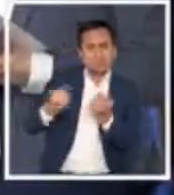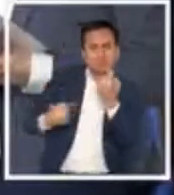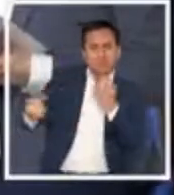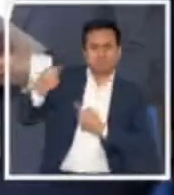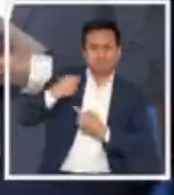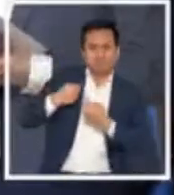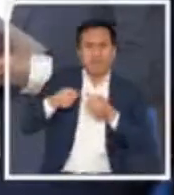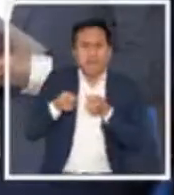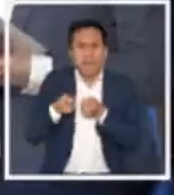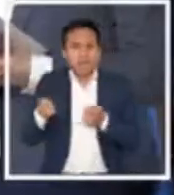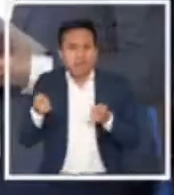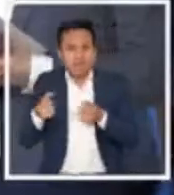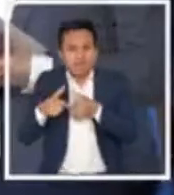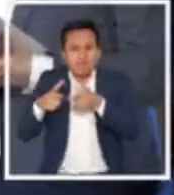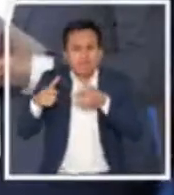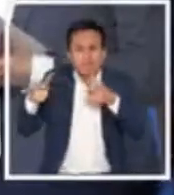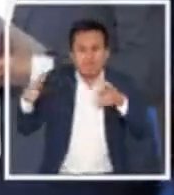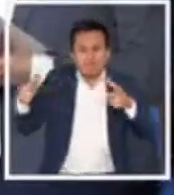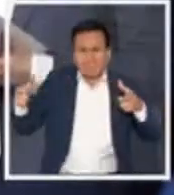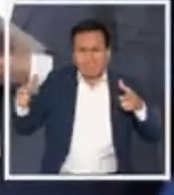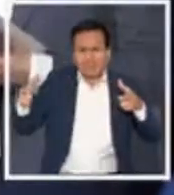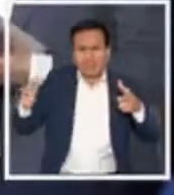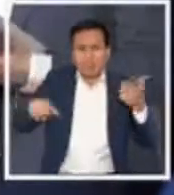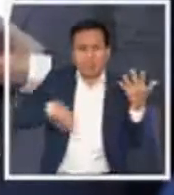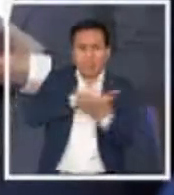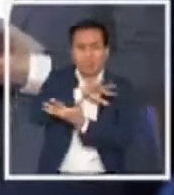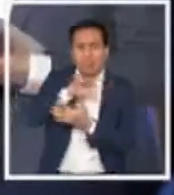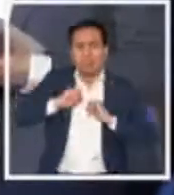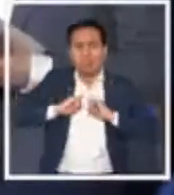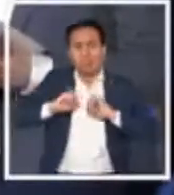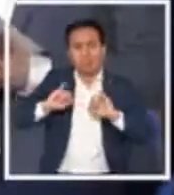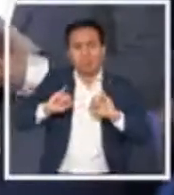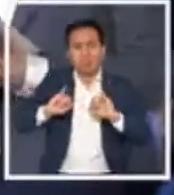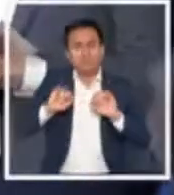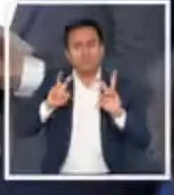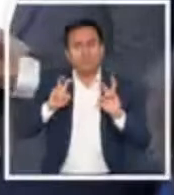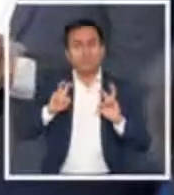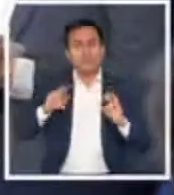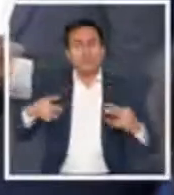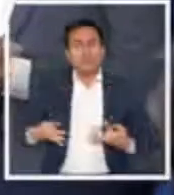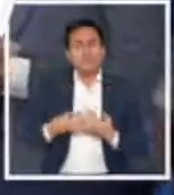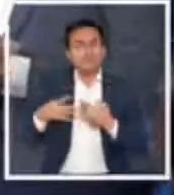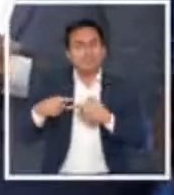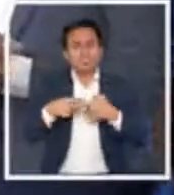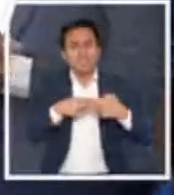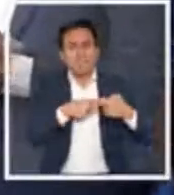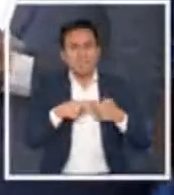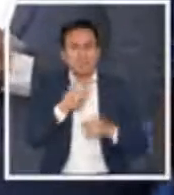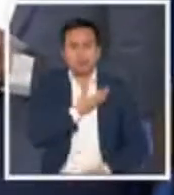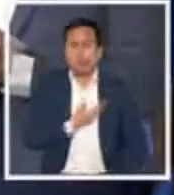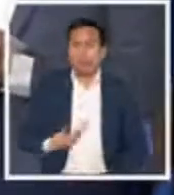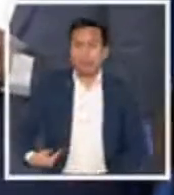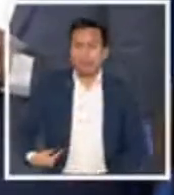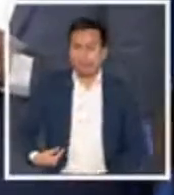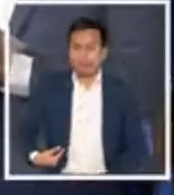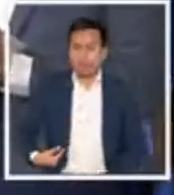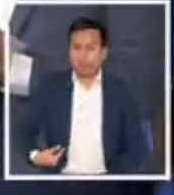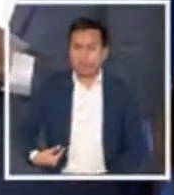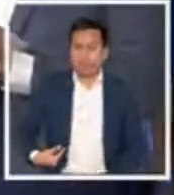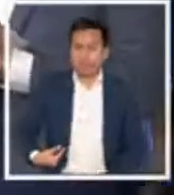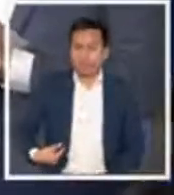por campañas masivas de desinformación en las redes sociales que los gobiernos